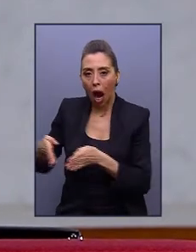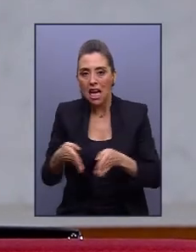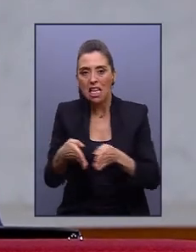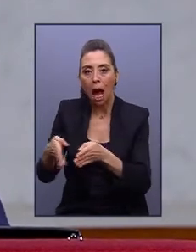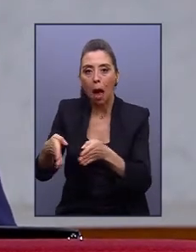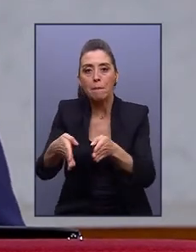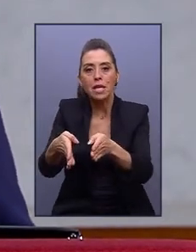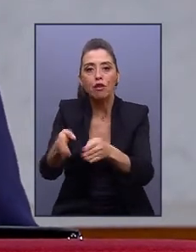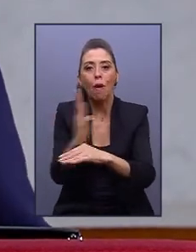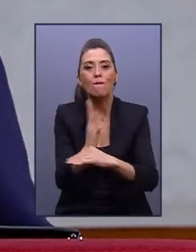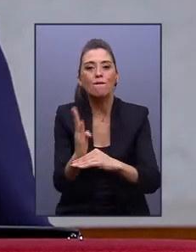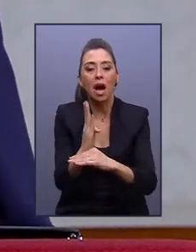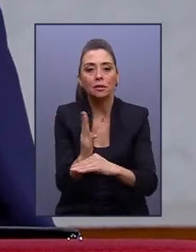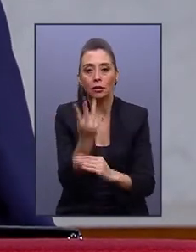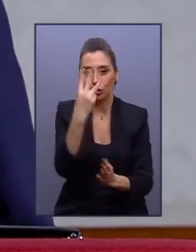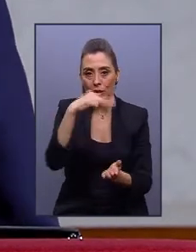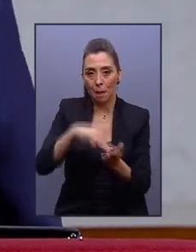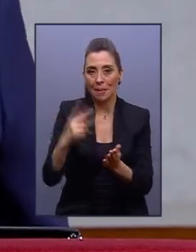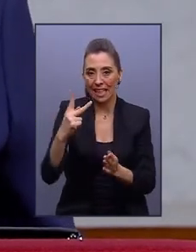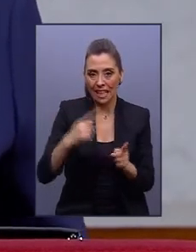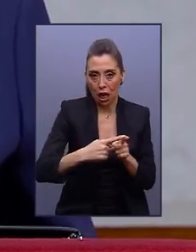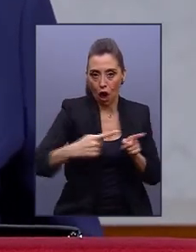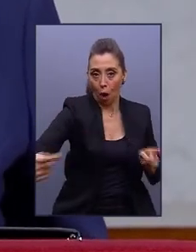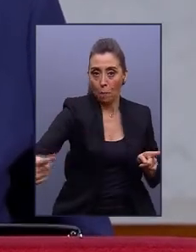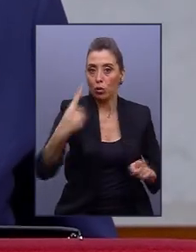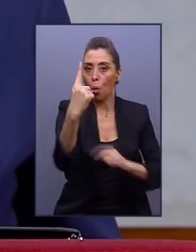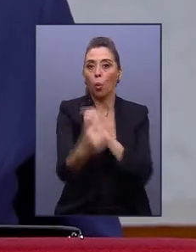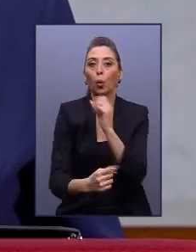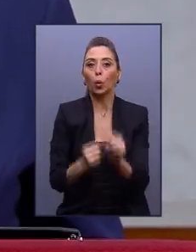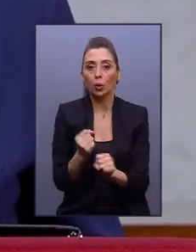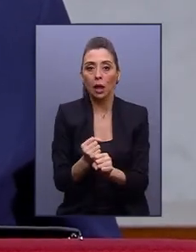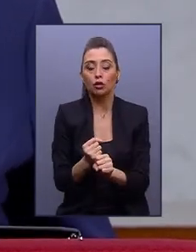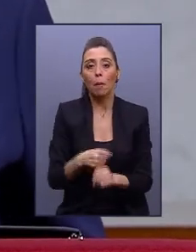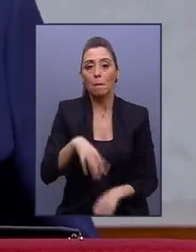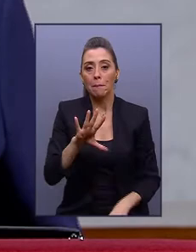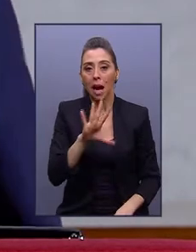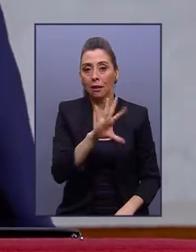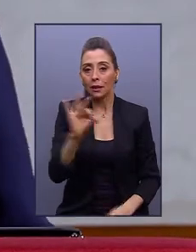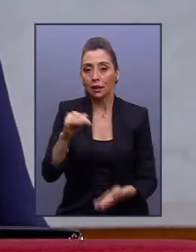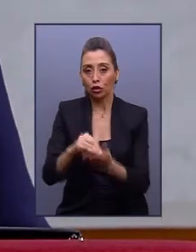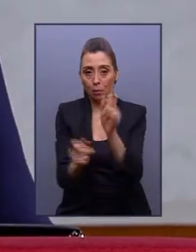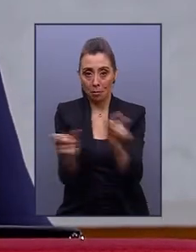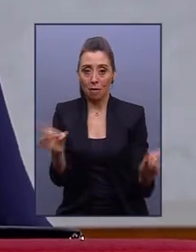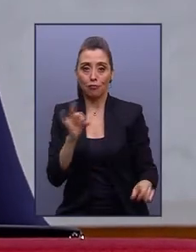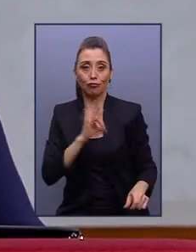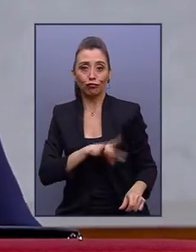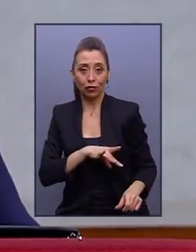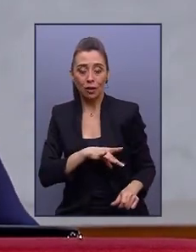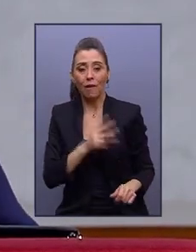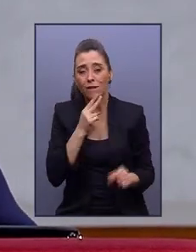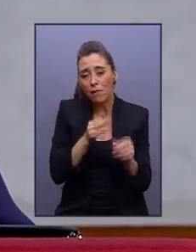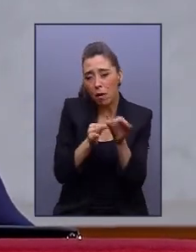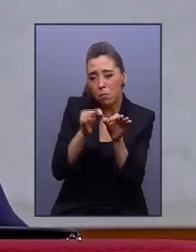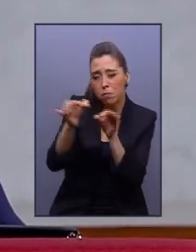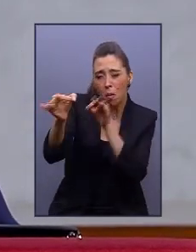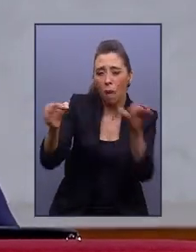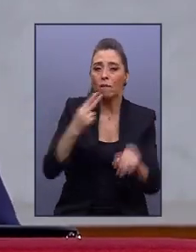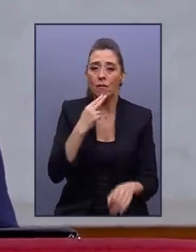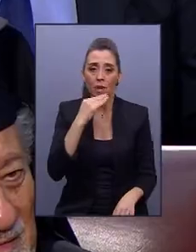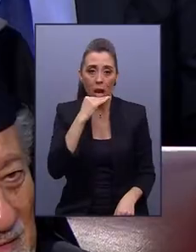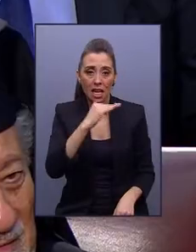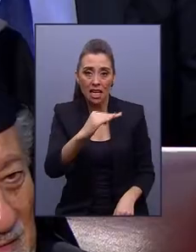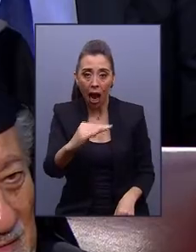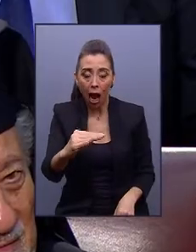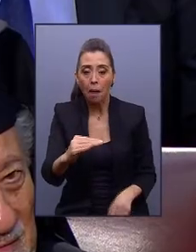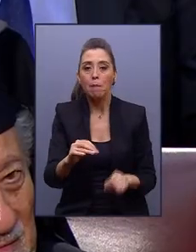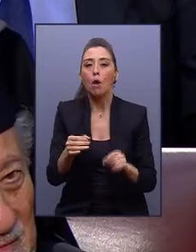año, alcanzando 3.000 kilómetros anualmente. Hoy son más de 500.000 los compatriotas que en zonas aisladas o rurales, en